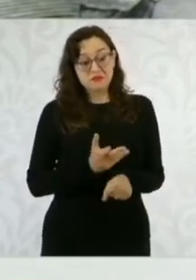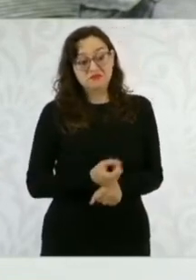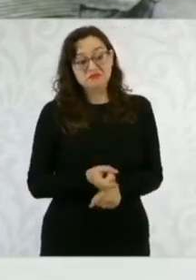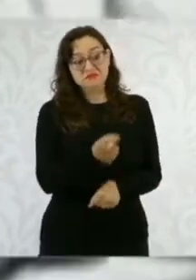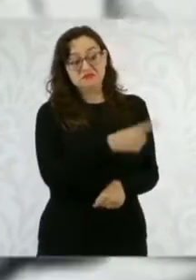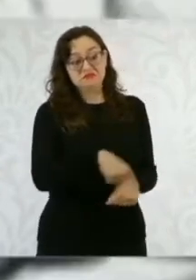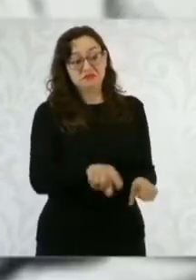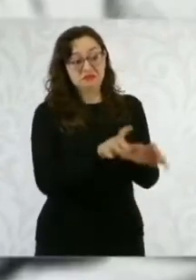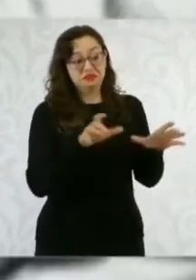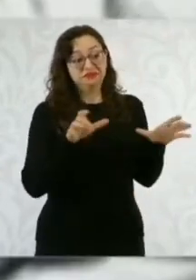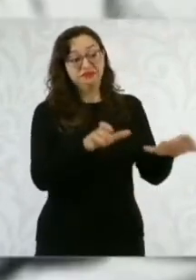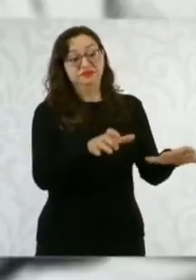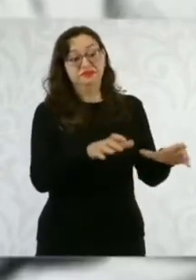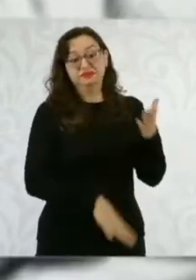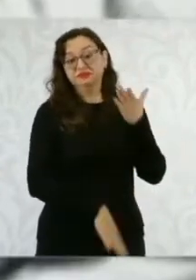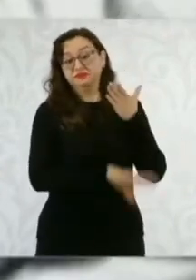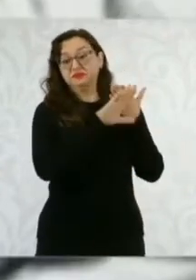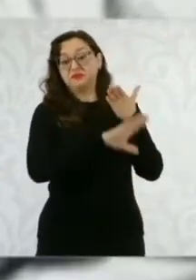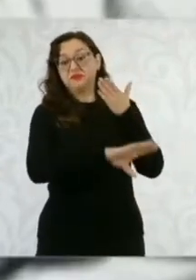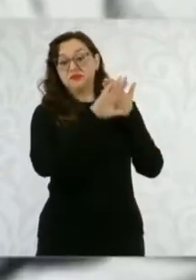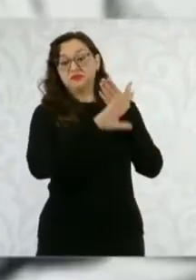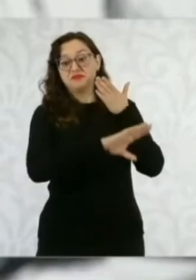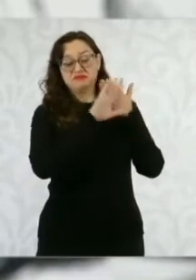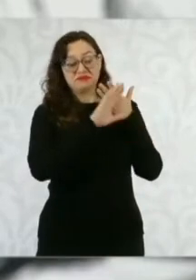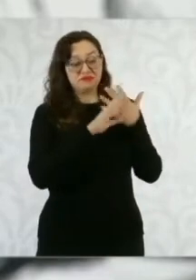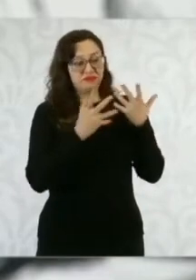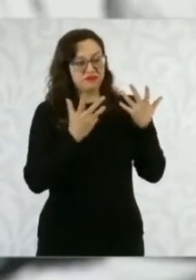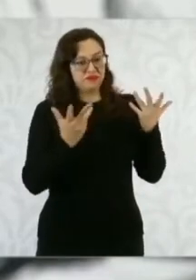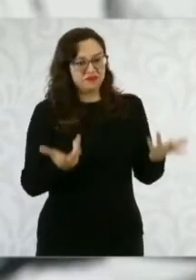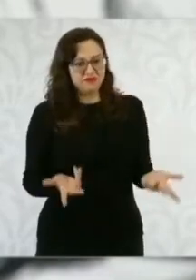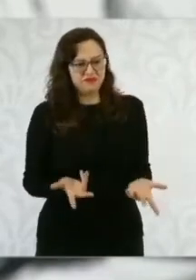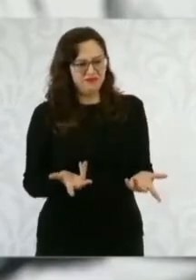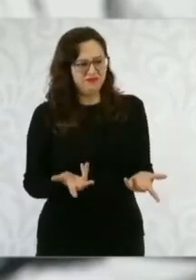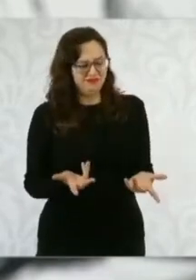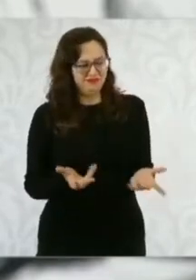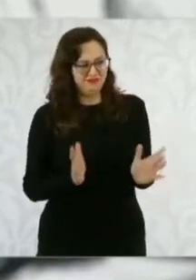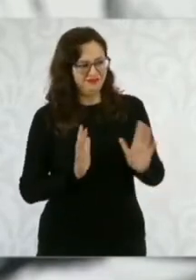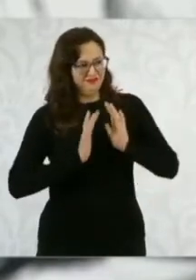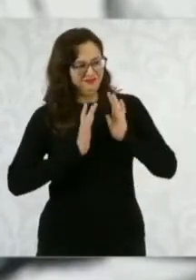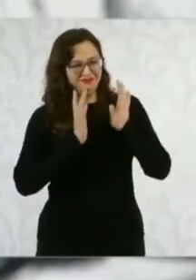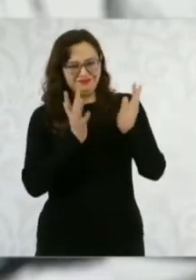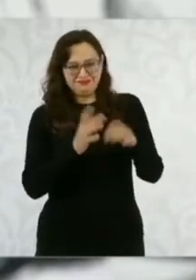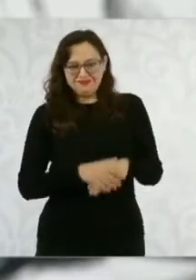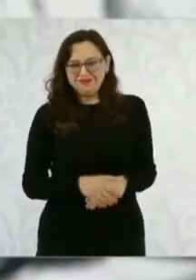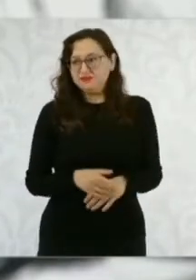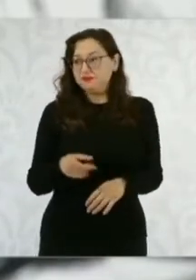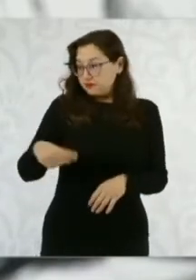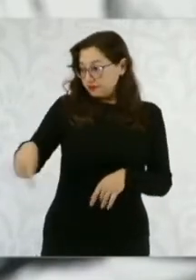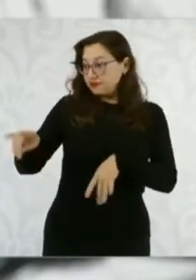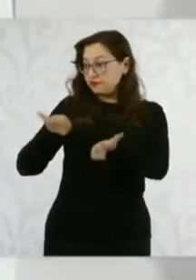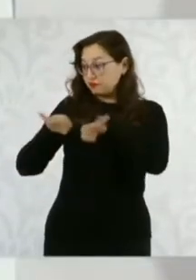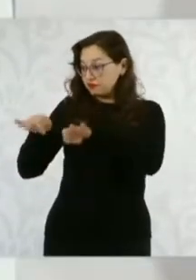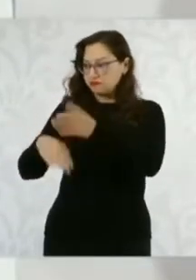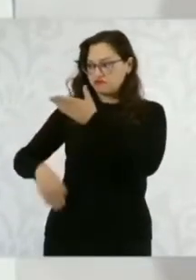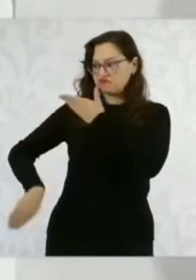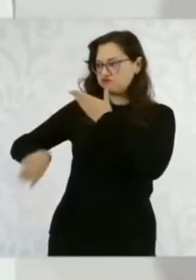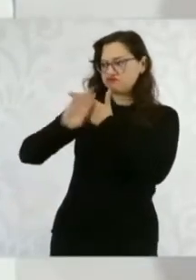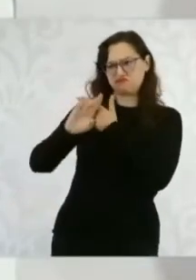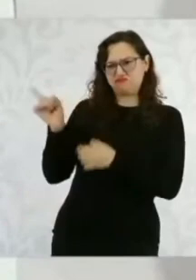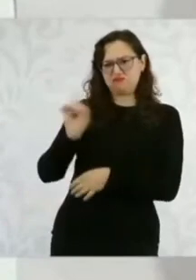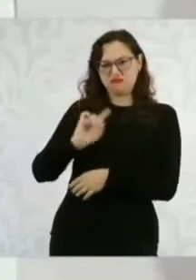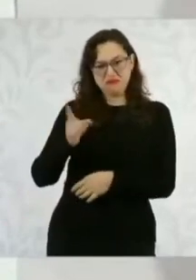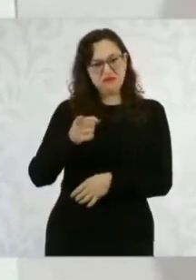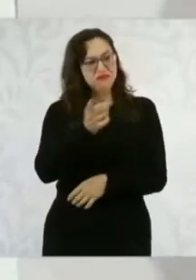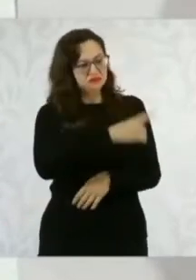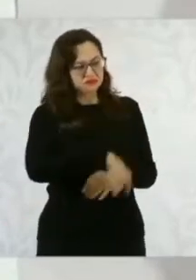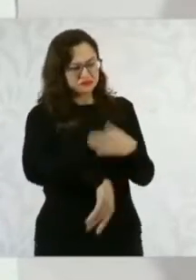o algunas personas que ni siquiera son los trabajadores o las y los trabajadores, contrario a